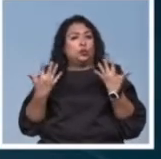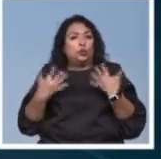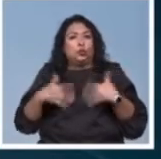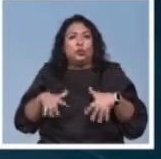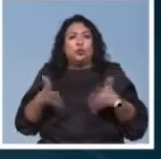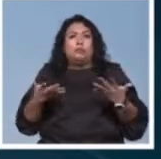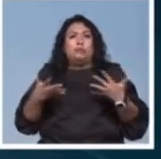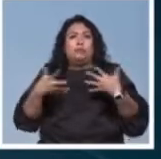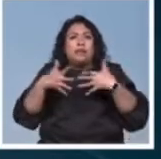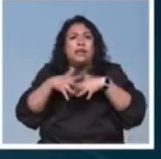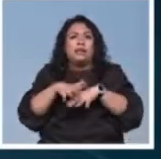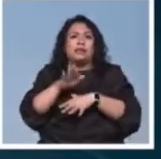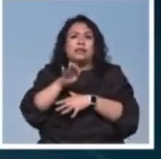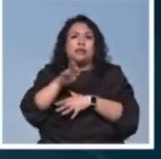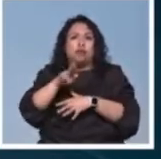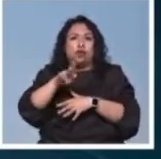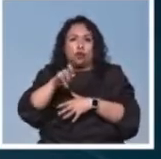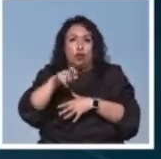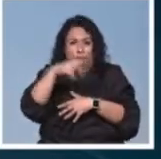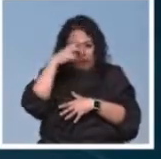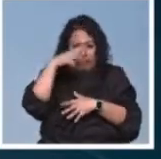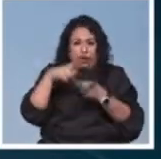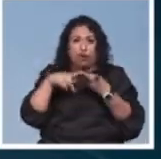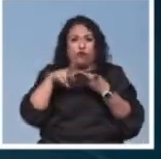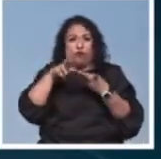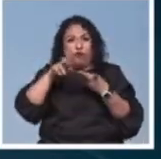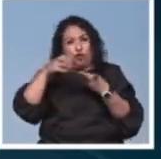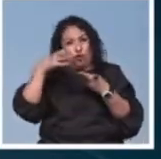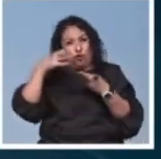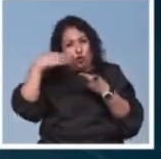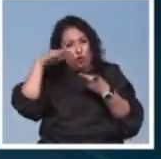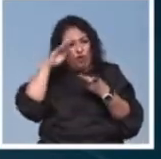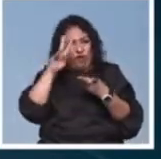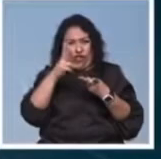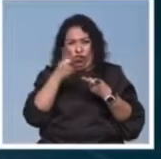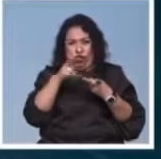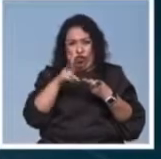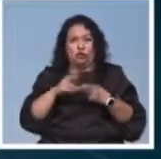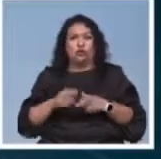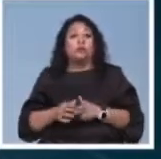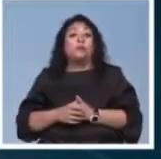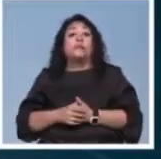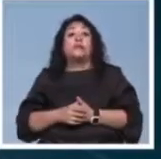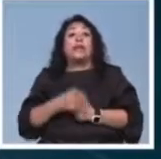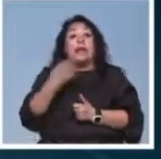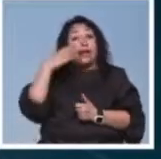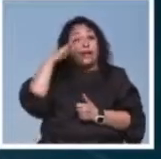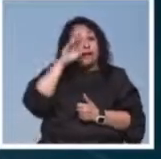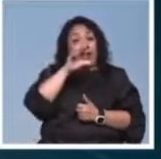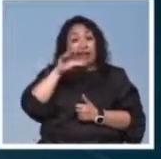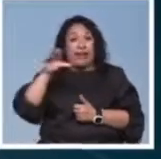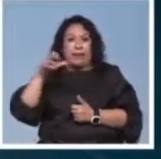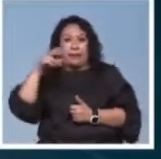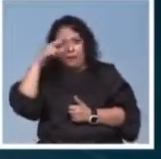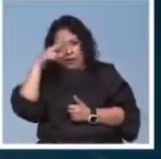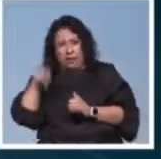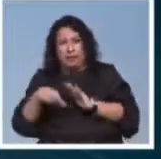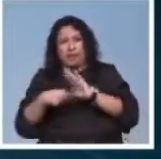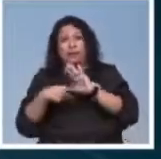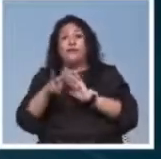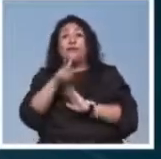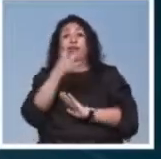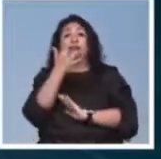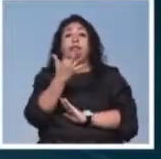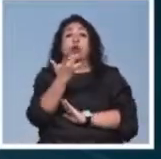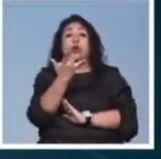es mezclado entre folclor mexicano y folclor cubano. De La Habana a México se presentó el viernes 5